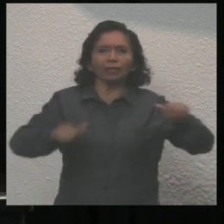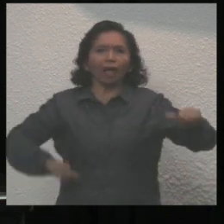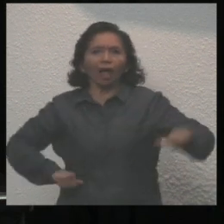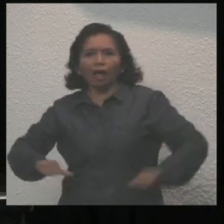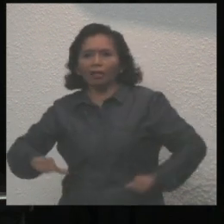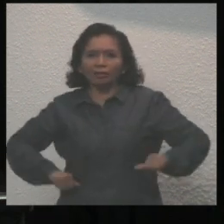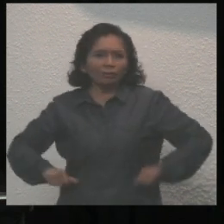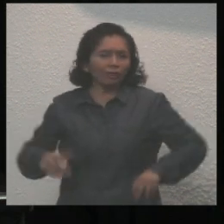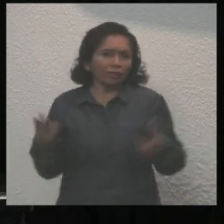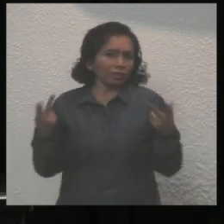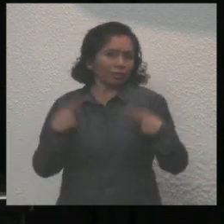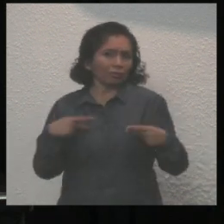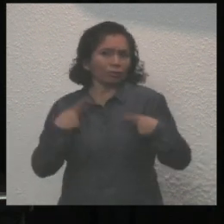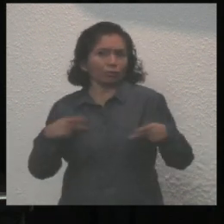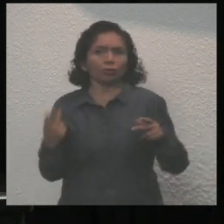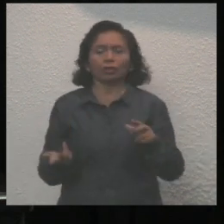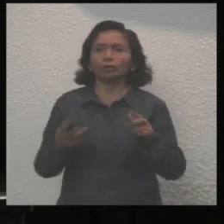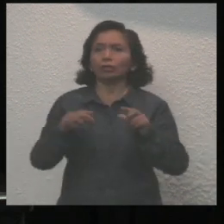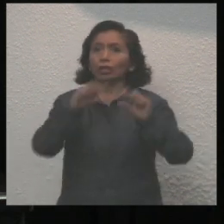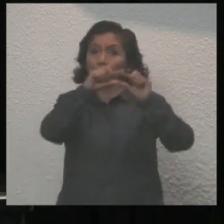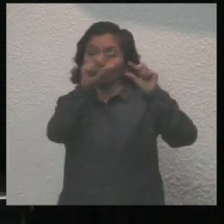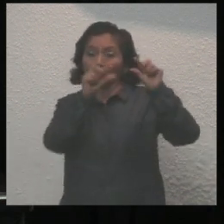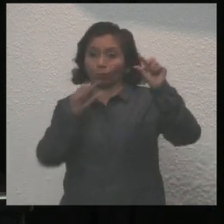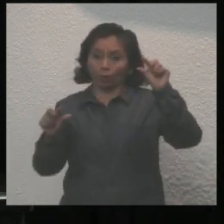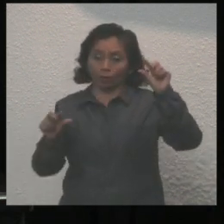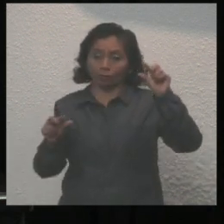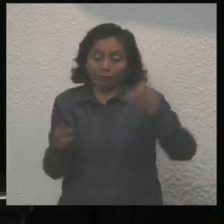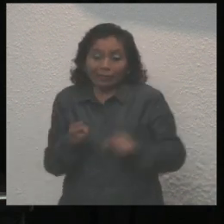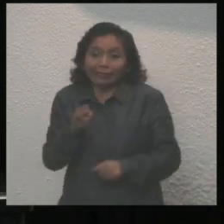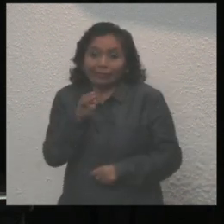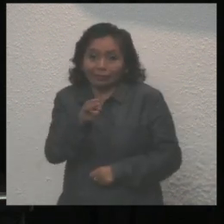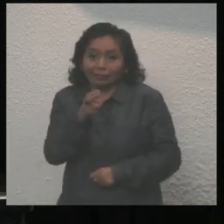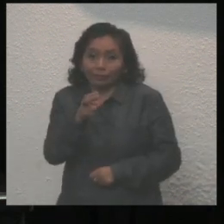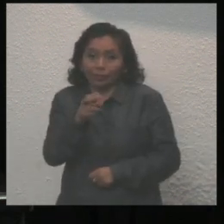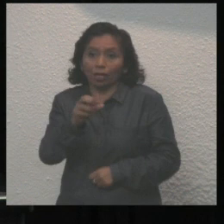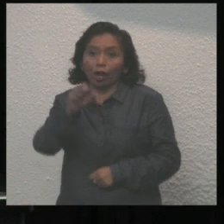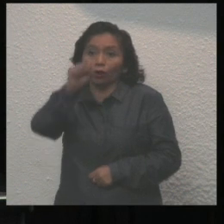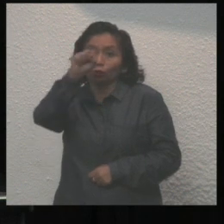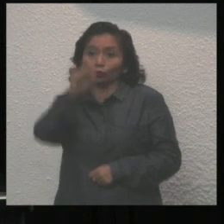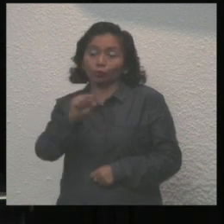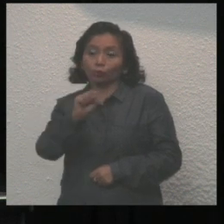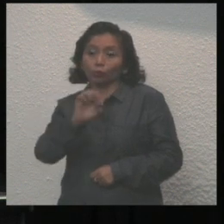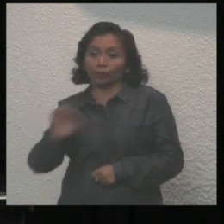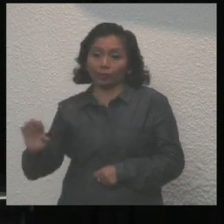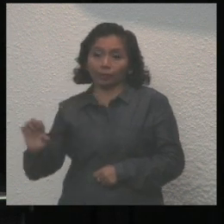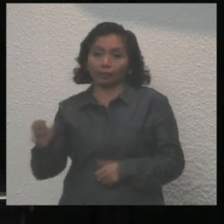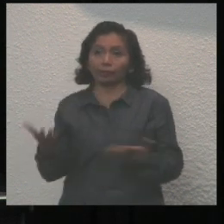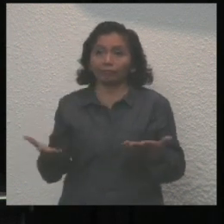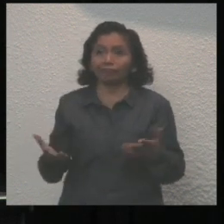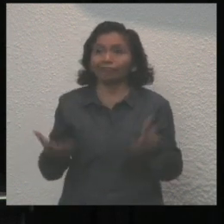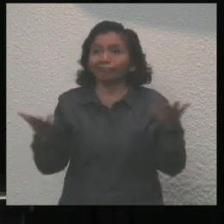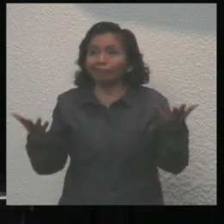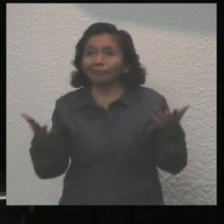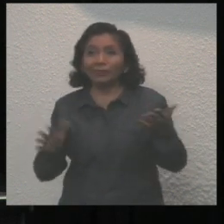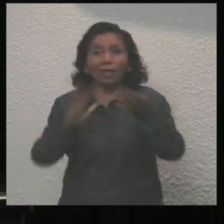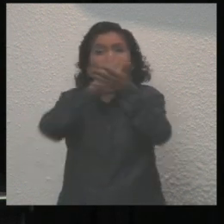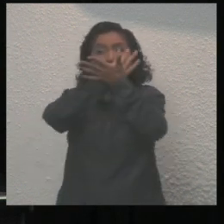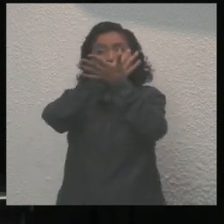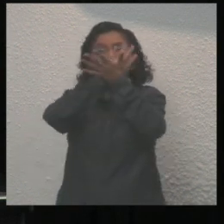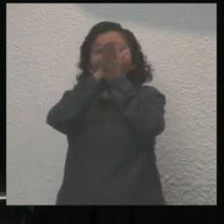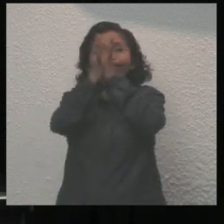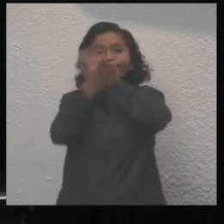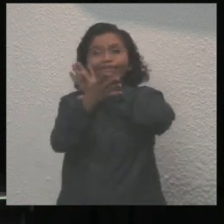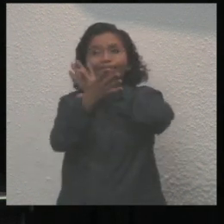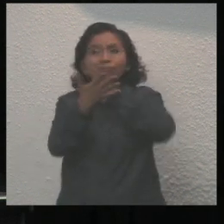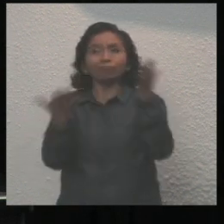la vida cotidiana del pueblo mexicano, de manera particular en el sur, sureste. Frente a los vientos de transformación, se juega